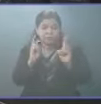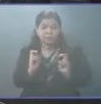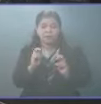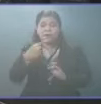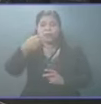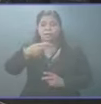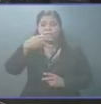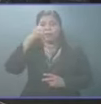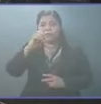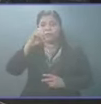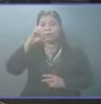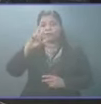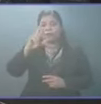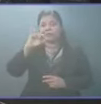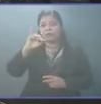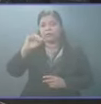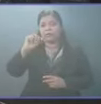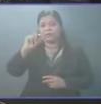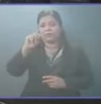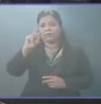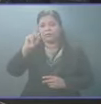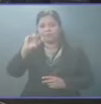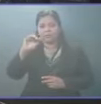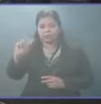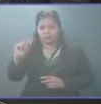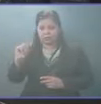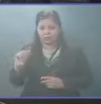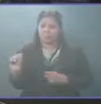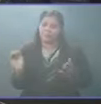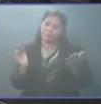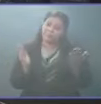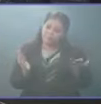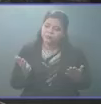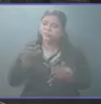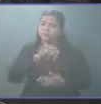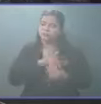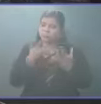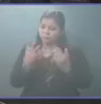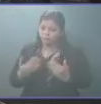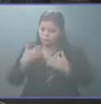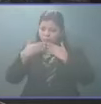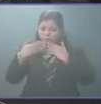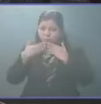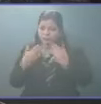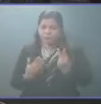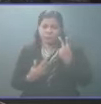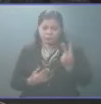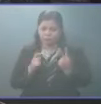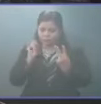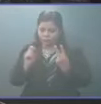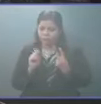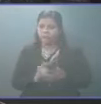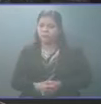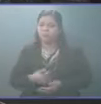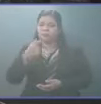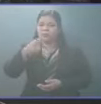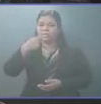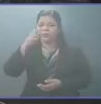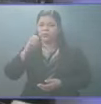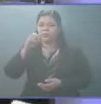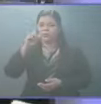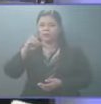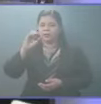gerontología o la geriatría también. Entonces, quizás definir estos dos puntos. ¿Qué es la gerontología? Sí. Fíjese